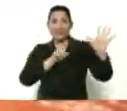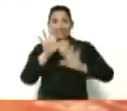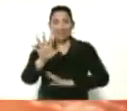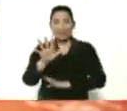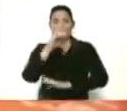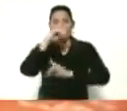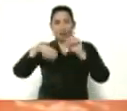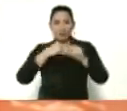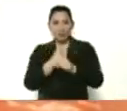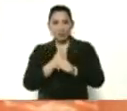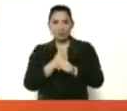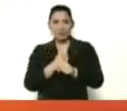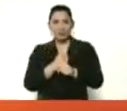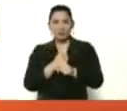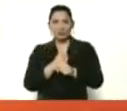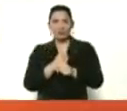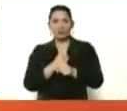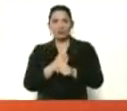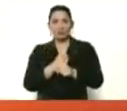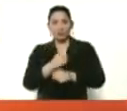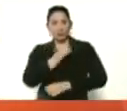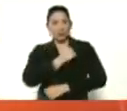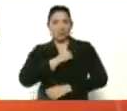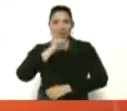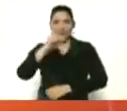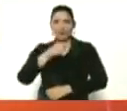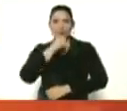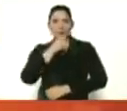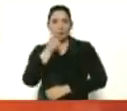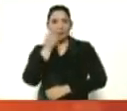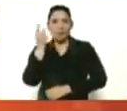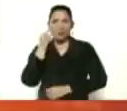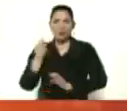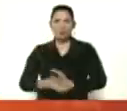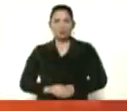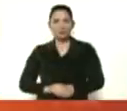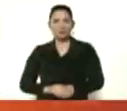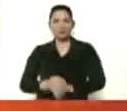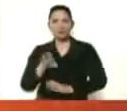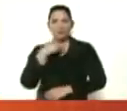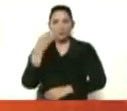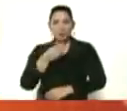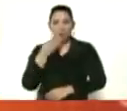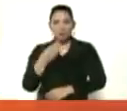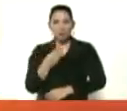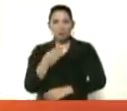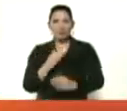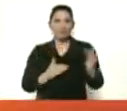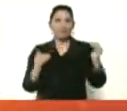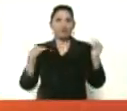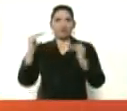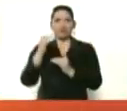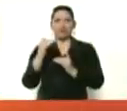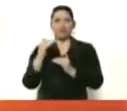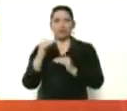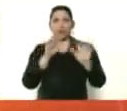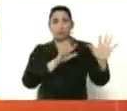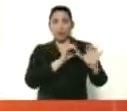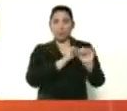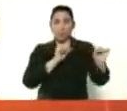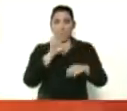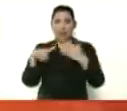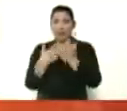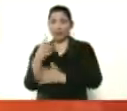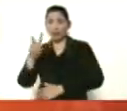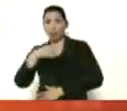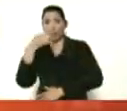años, mis compatriotas de la tercera edad, de la juventud acumulada, de 10 de la mañana a 2 de la